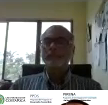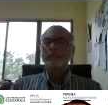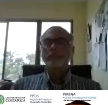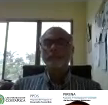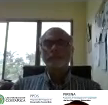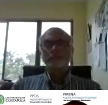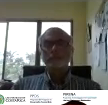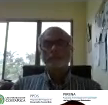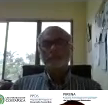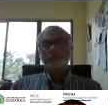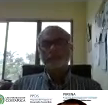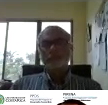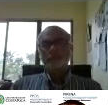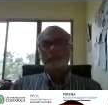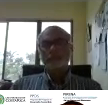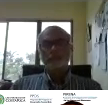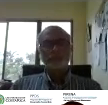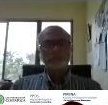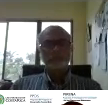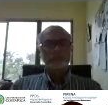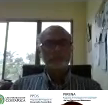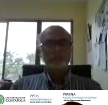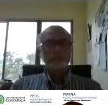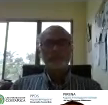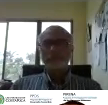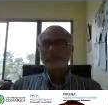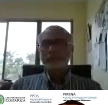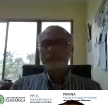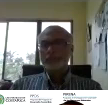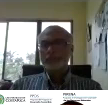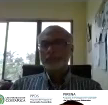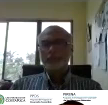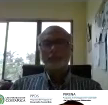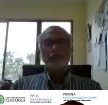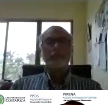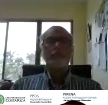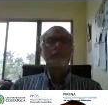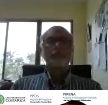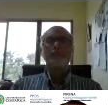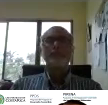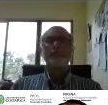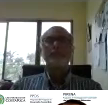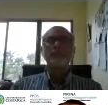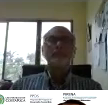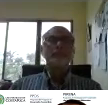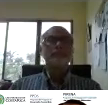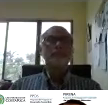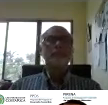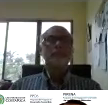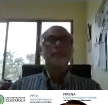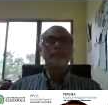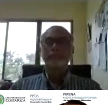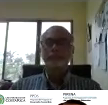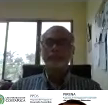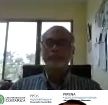bloque. Me complace presentar al máster Wilfredo Segura López, quien representa también al Instituto Costarricense de